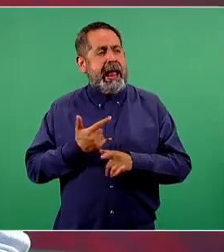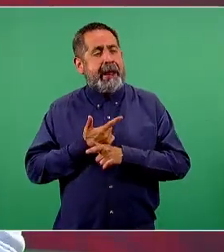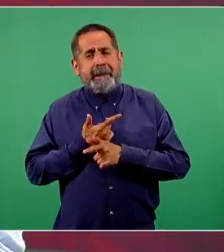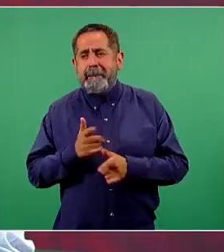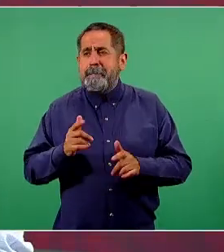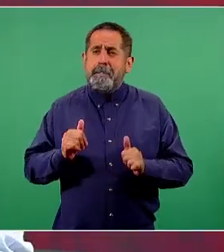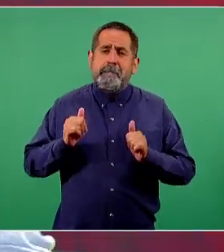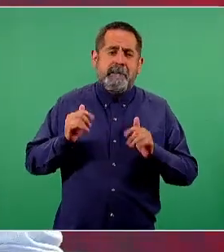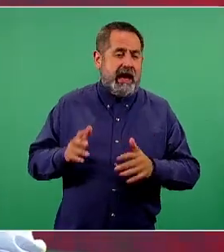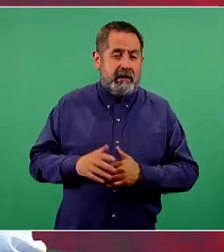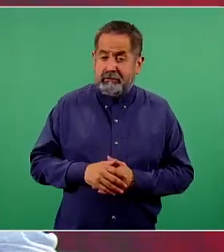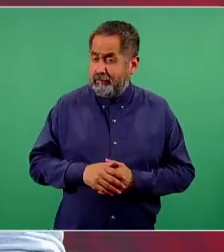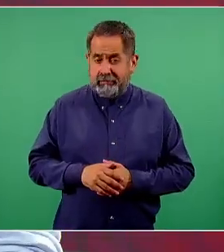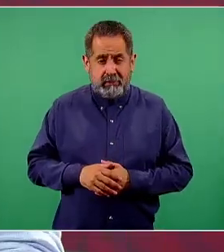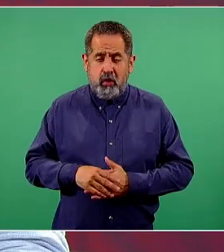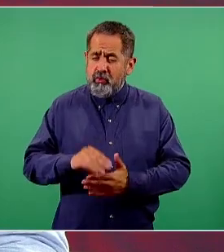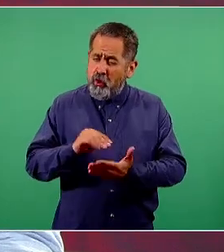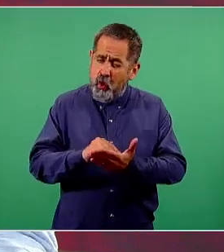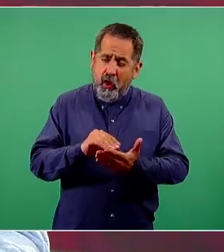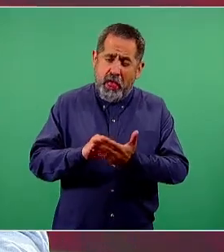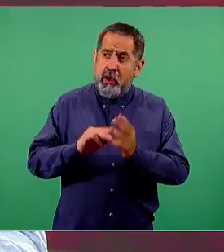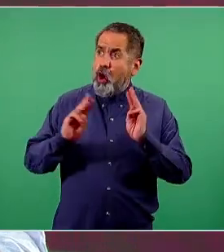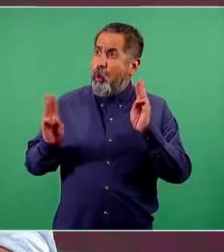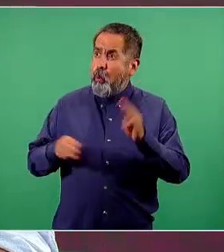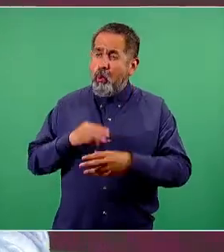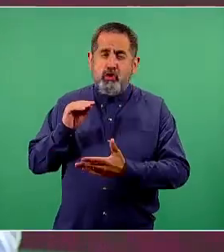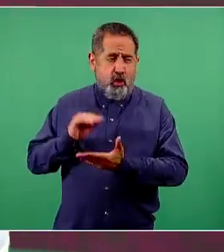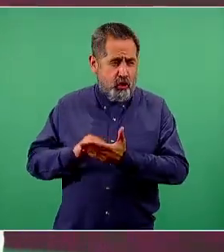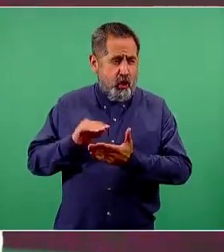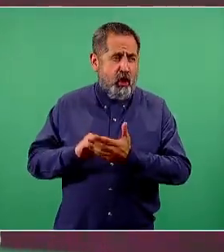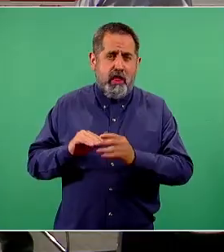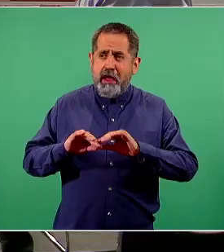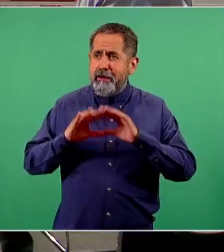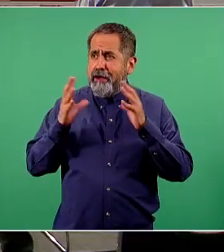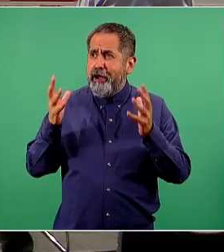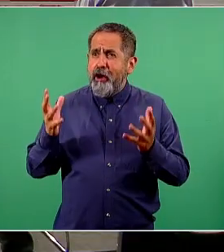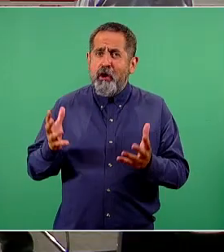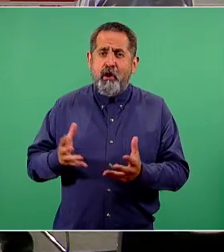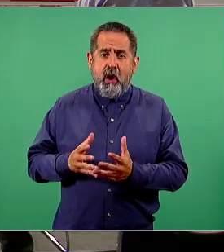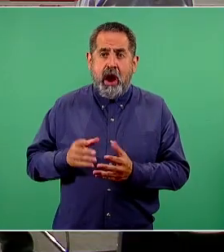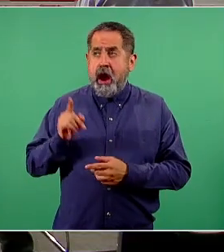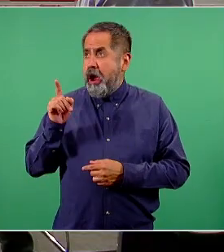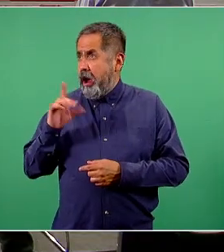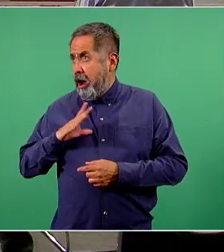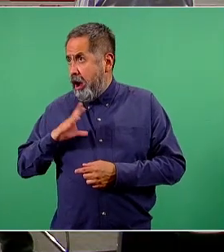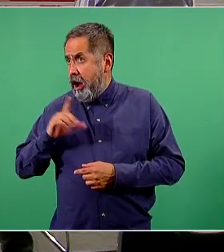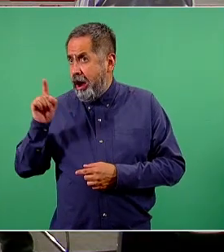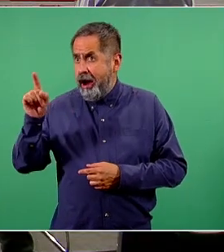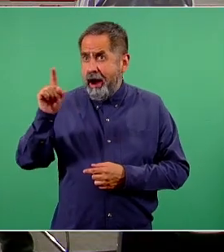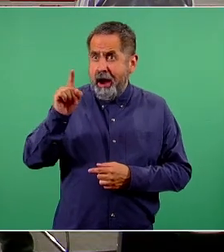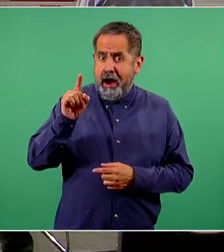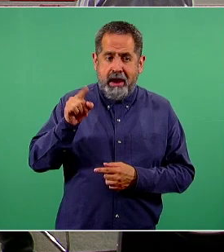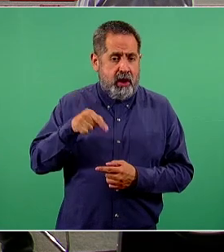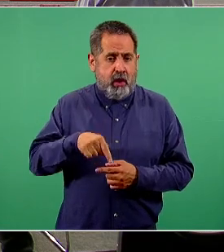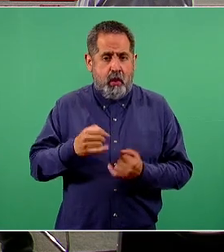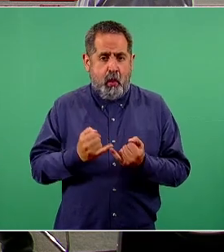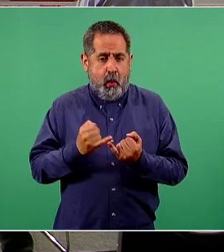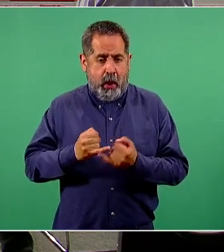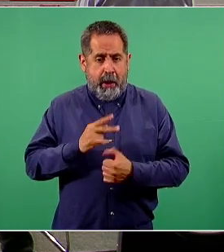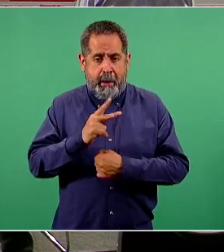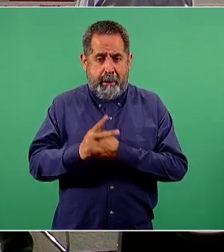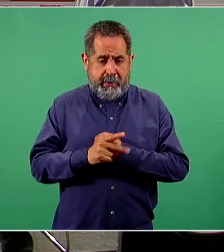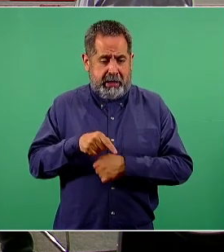acaba, en el mundo entero sigue existiendo la epidemia, y en tanto exista en otras partes del mundo, cada uno de los países tiene